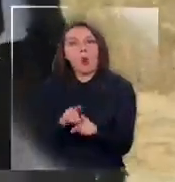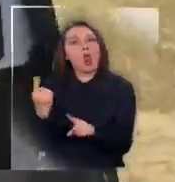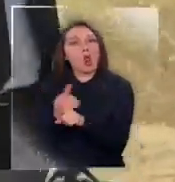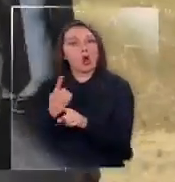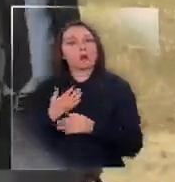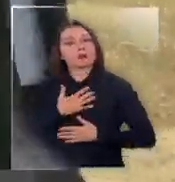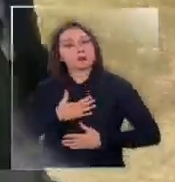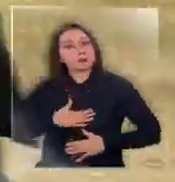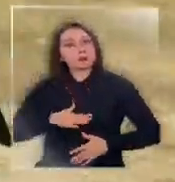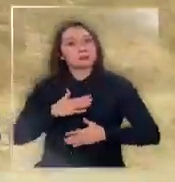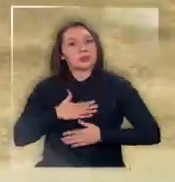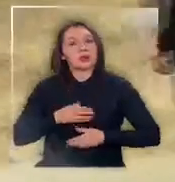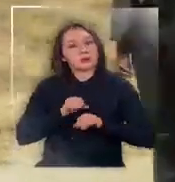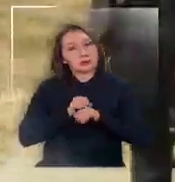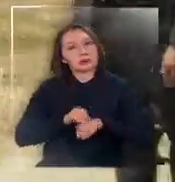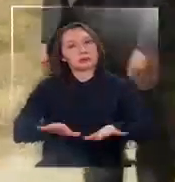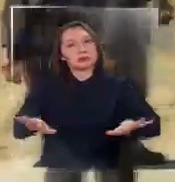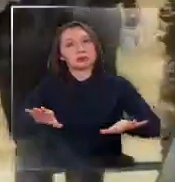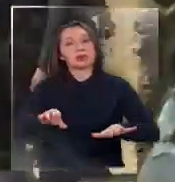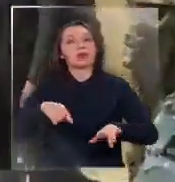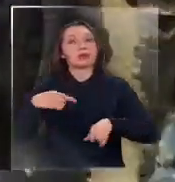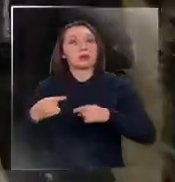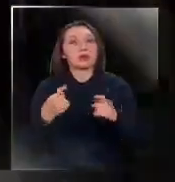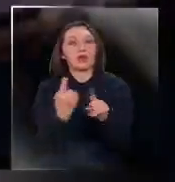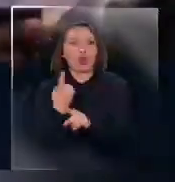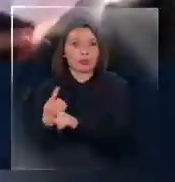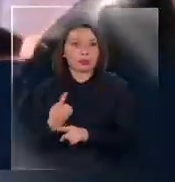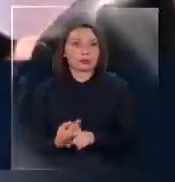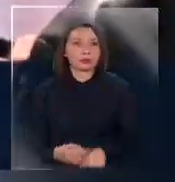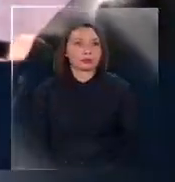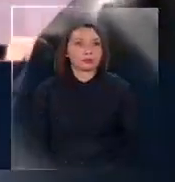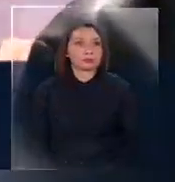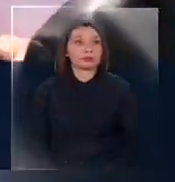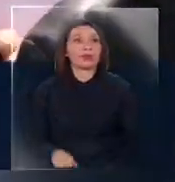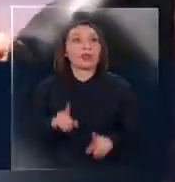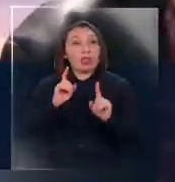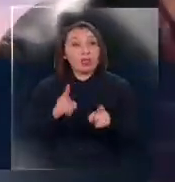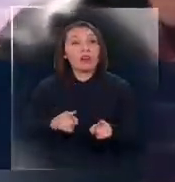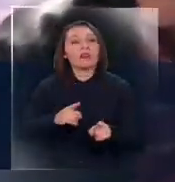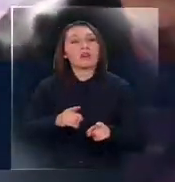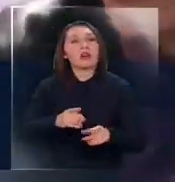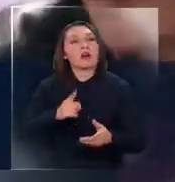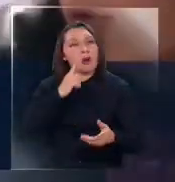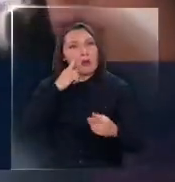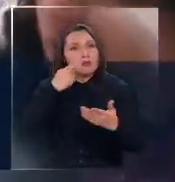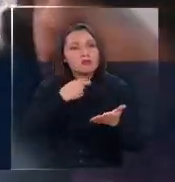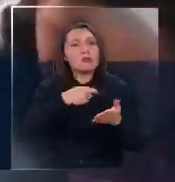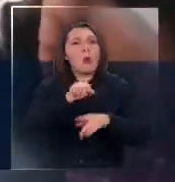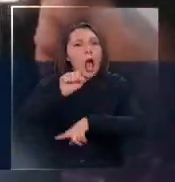conversación relajada y divulgó el resto del diálogo. Lo más alto posible.